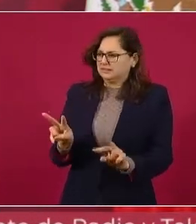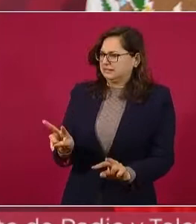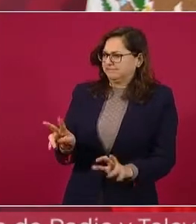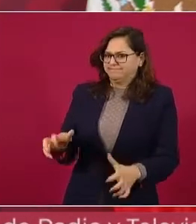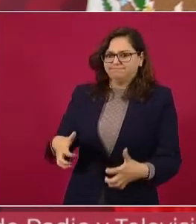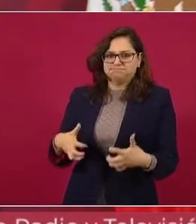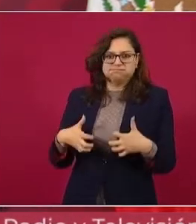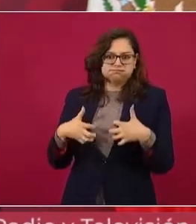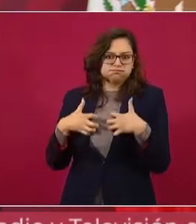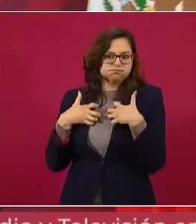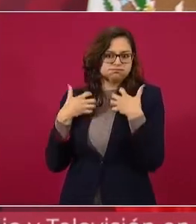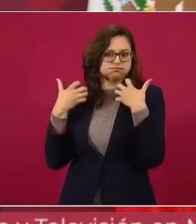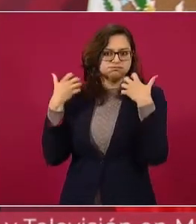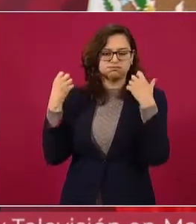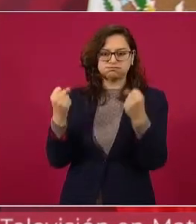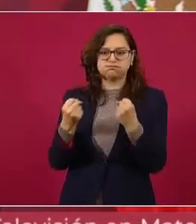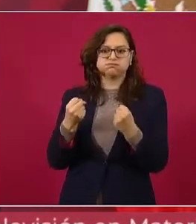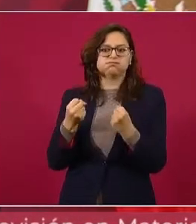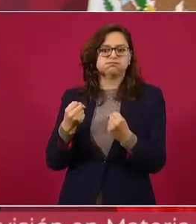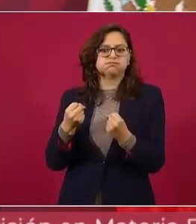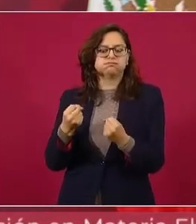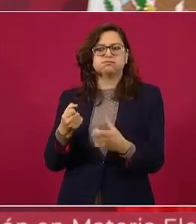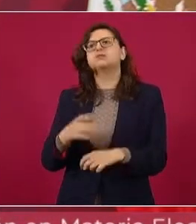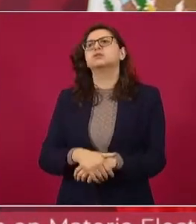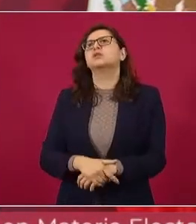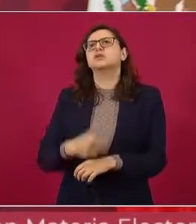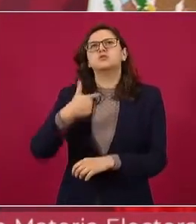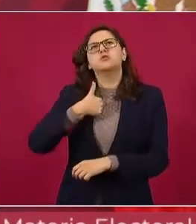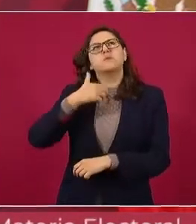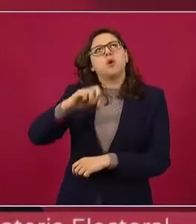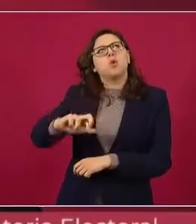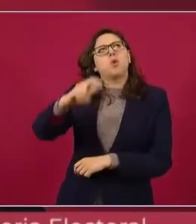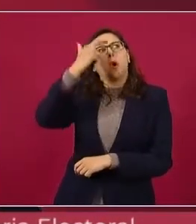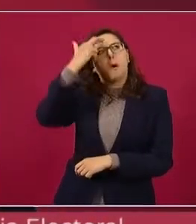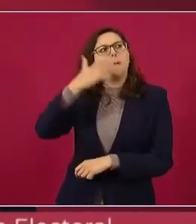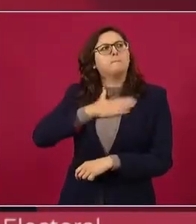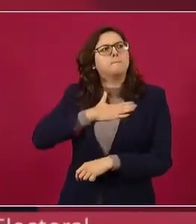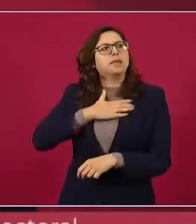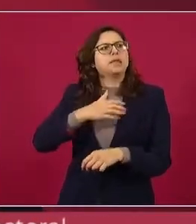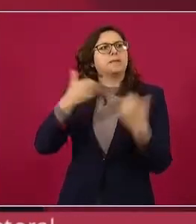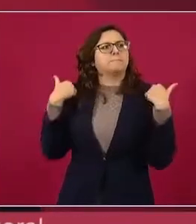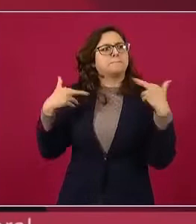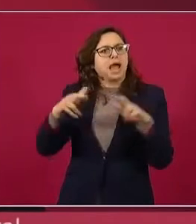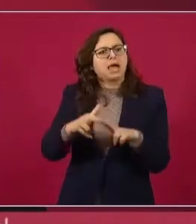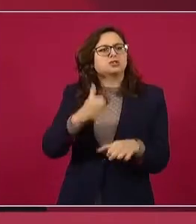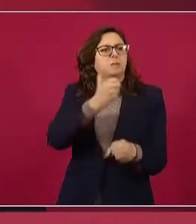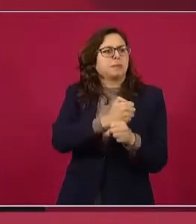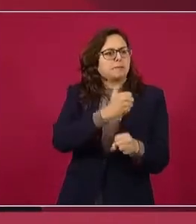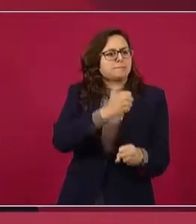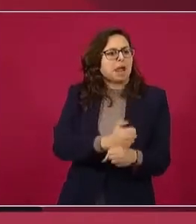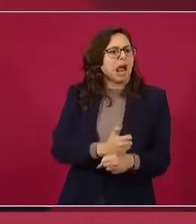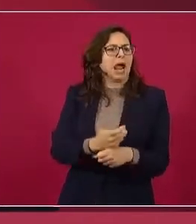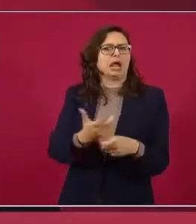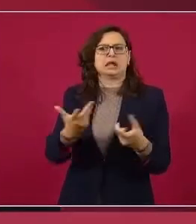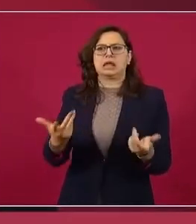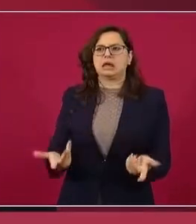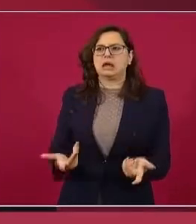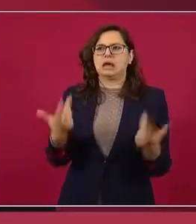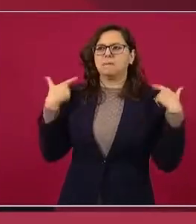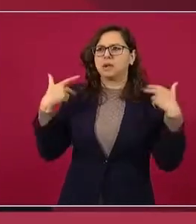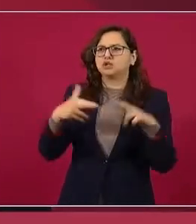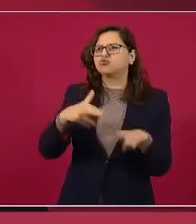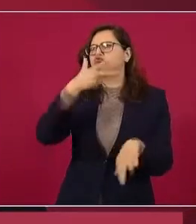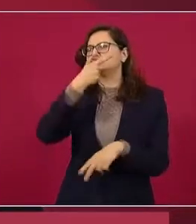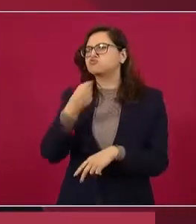de primaria, y a mis maestras y a mis maestros por los